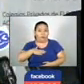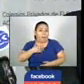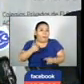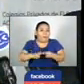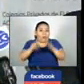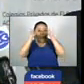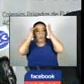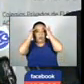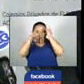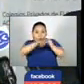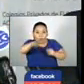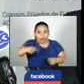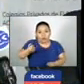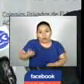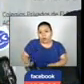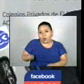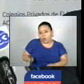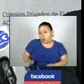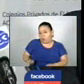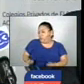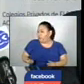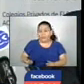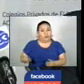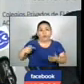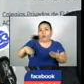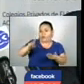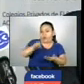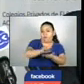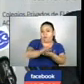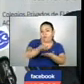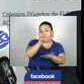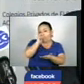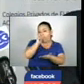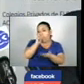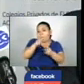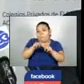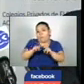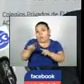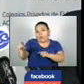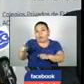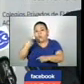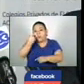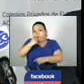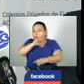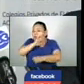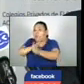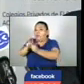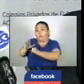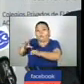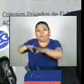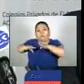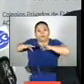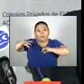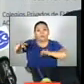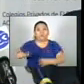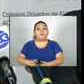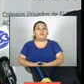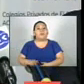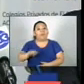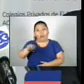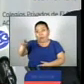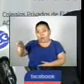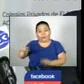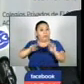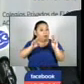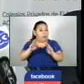de estudiantes que no asisten presencialmente a colegios privados y que están contagiados con COVID. Y en todos los